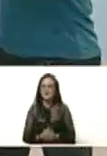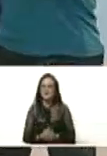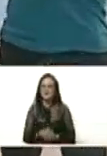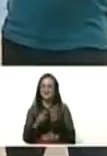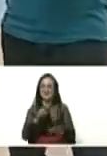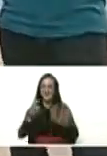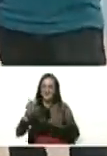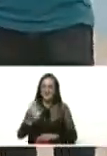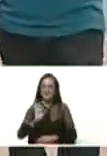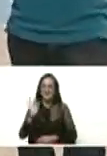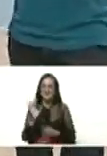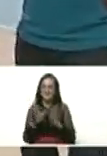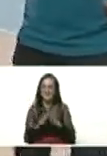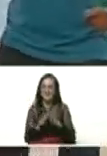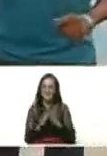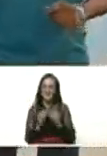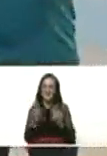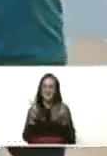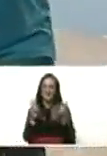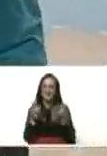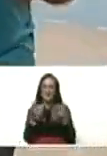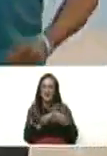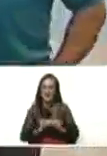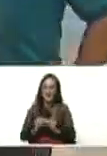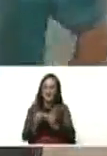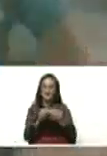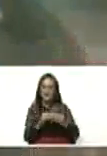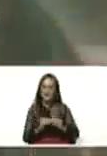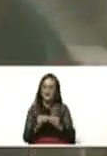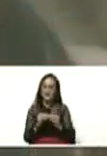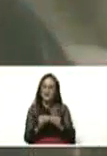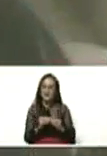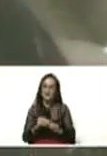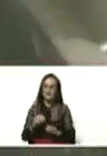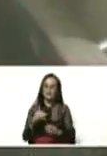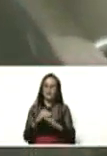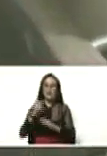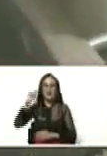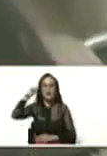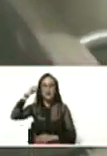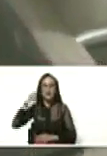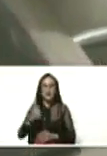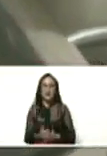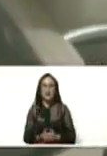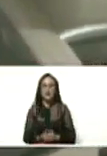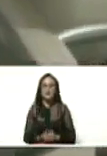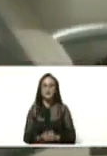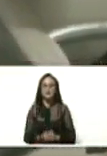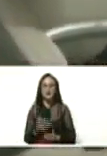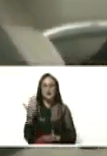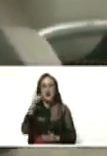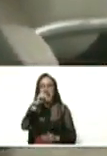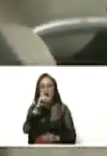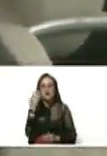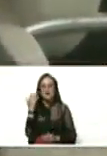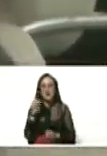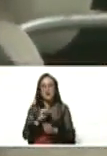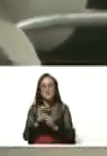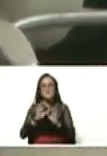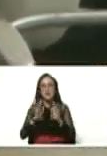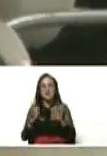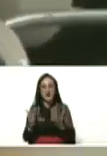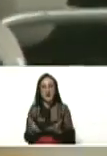60%, casi en todas las áreas de rehabilitación. Excelente. Como lo recordaba usted, que en los años de pandemia la escuela estuvo